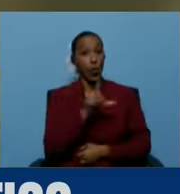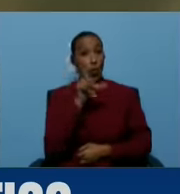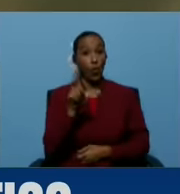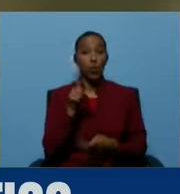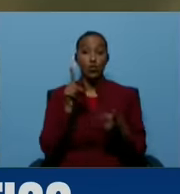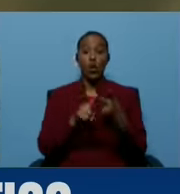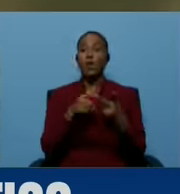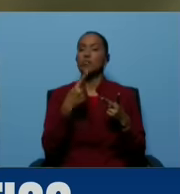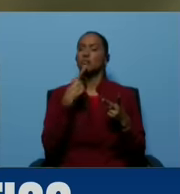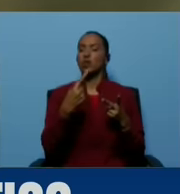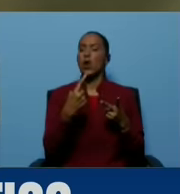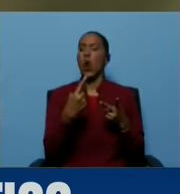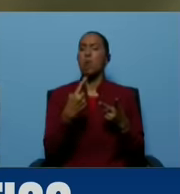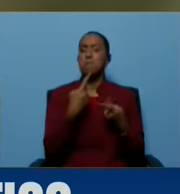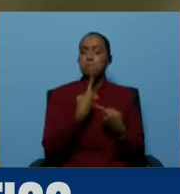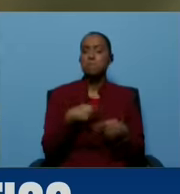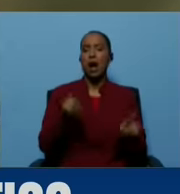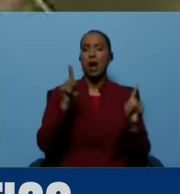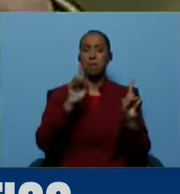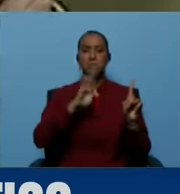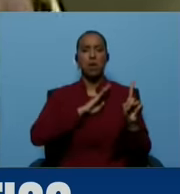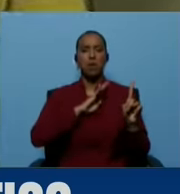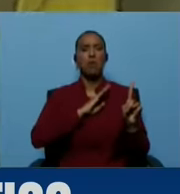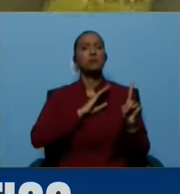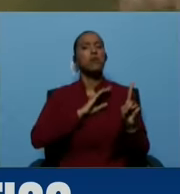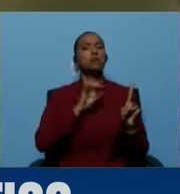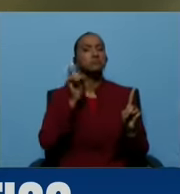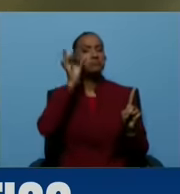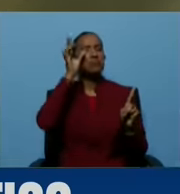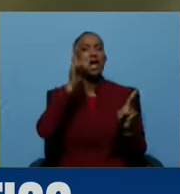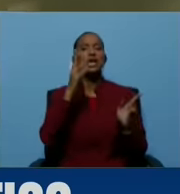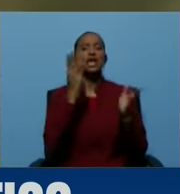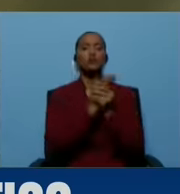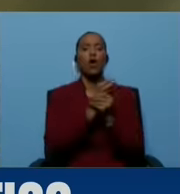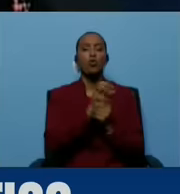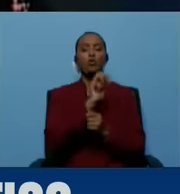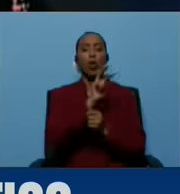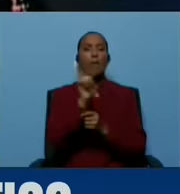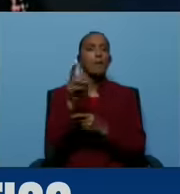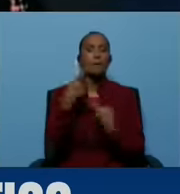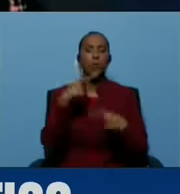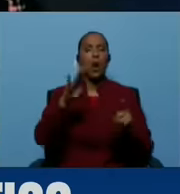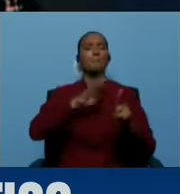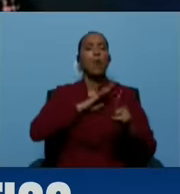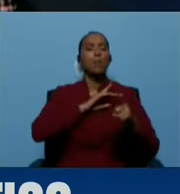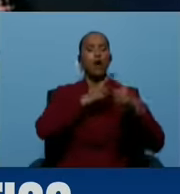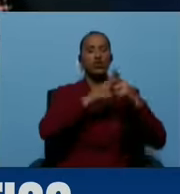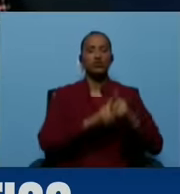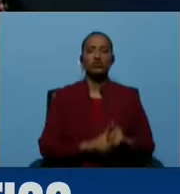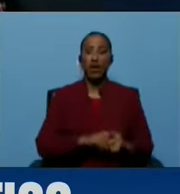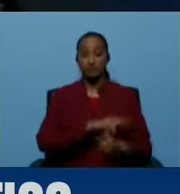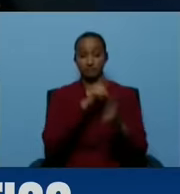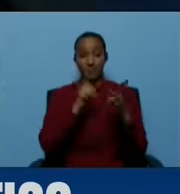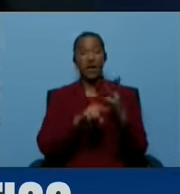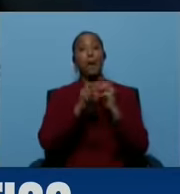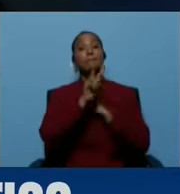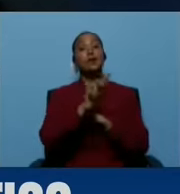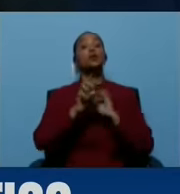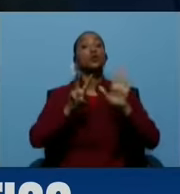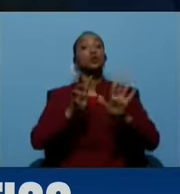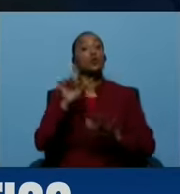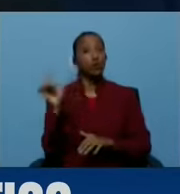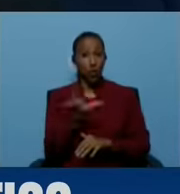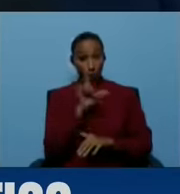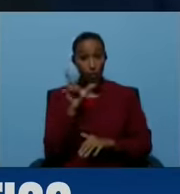suministró directamente una página web para publicar sus resultados, que el 28 de julio, en el marco del proceso